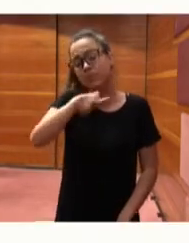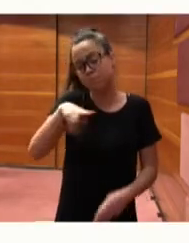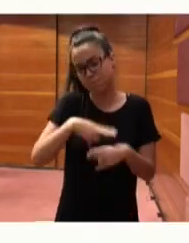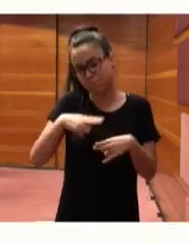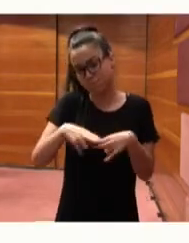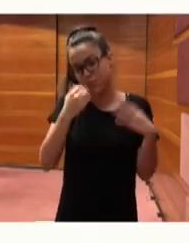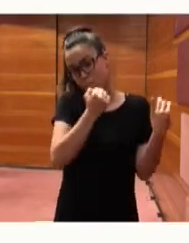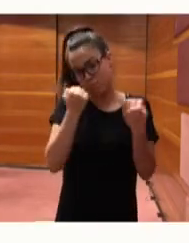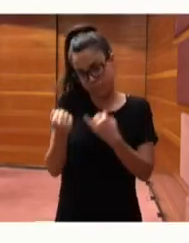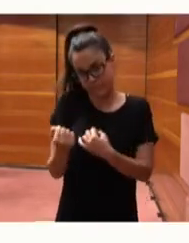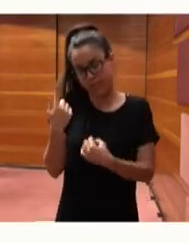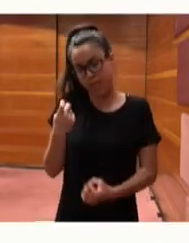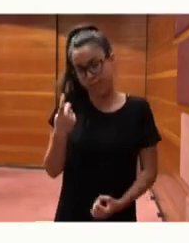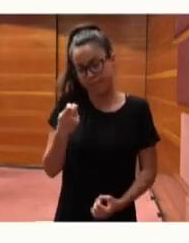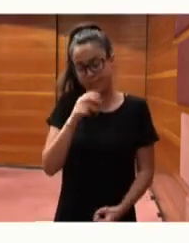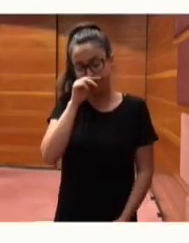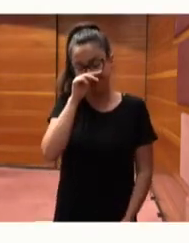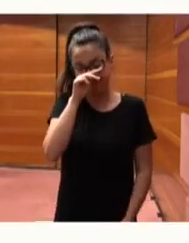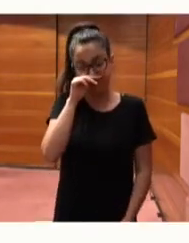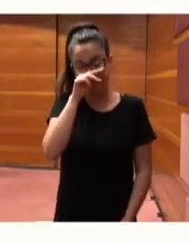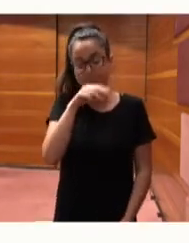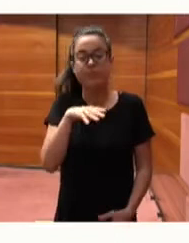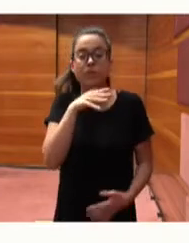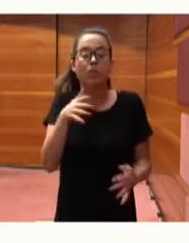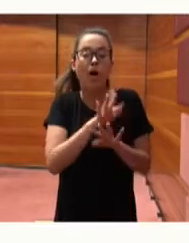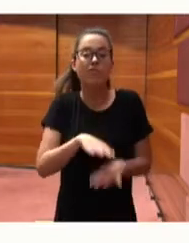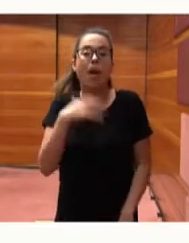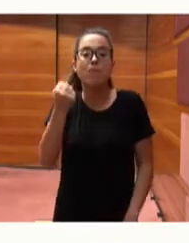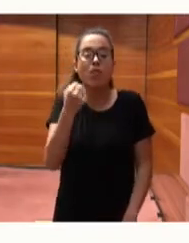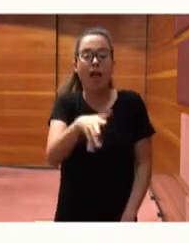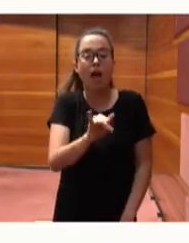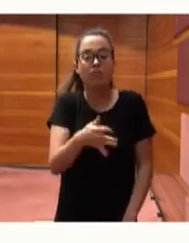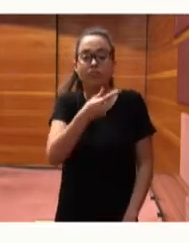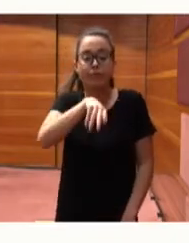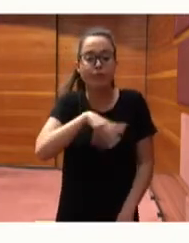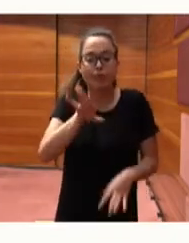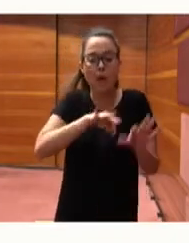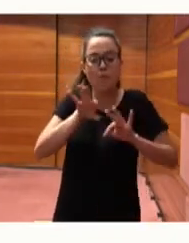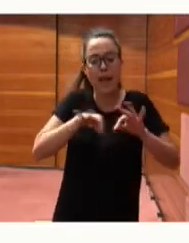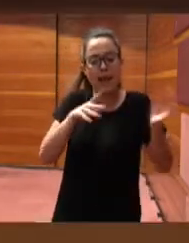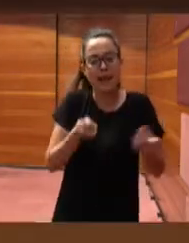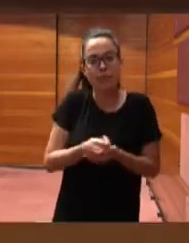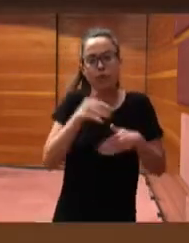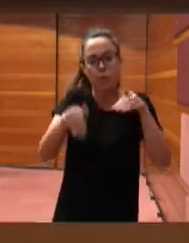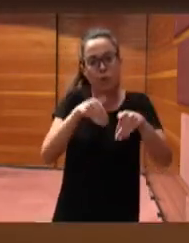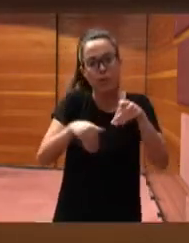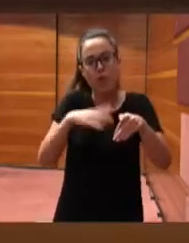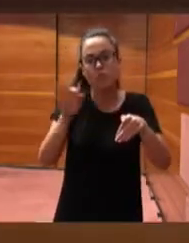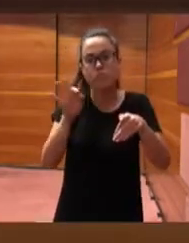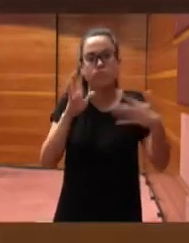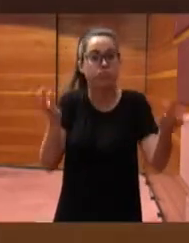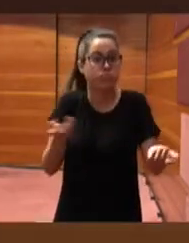es el cargo público que tiene legitimidad para ello. Ha sido elegido de manera directa o indirecta para ser quien toma la